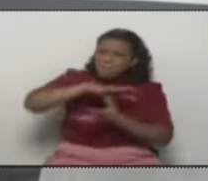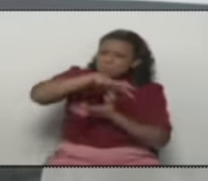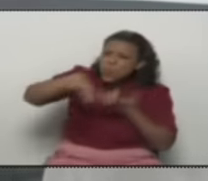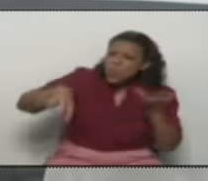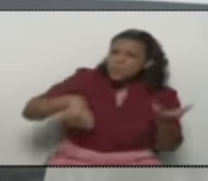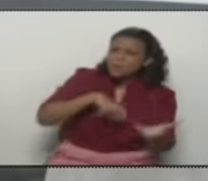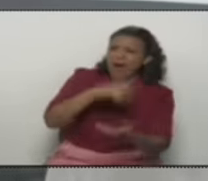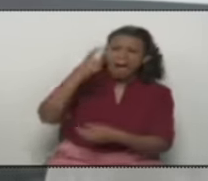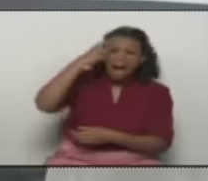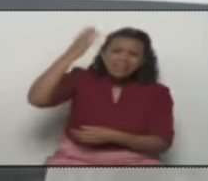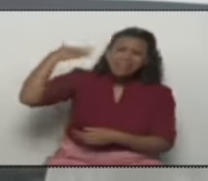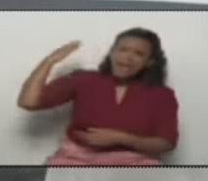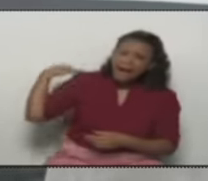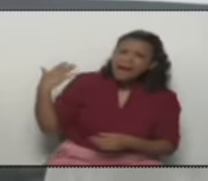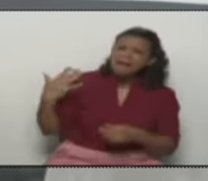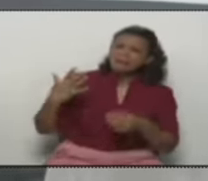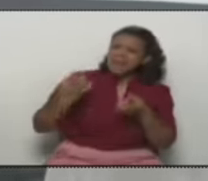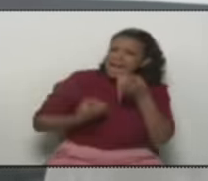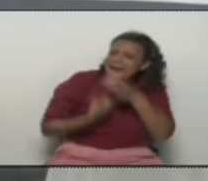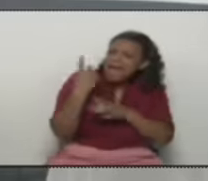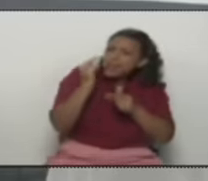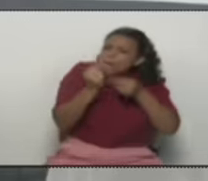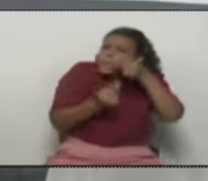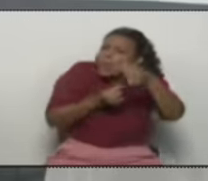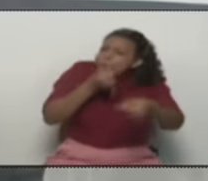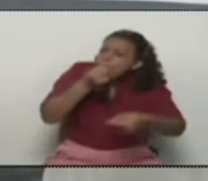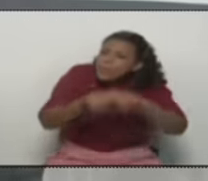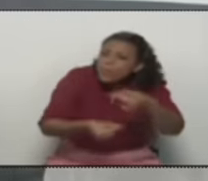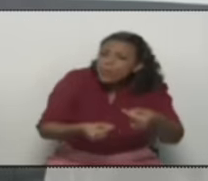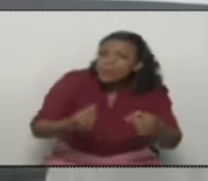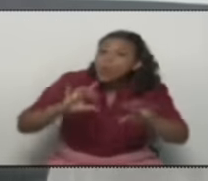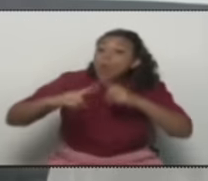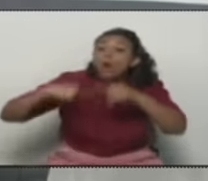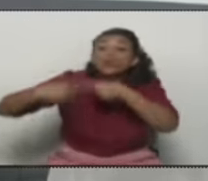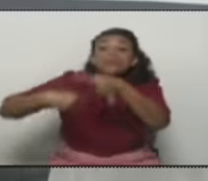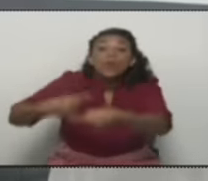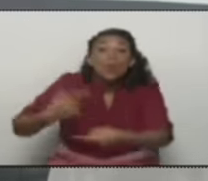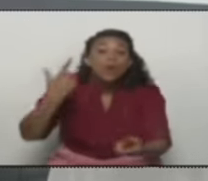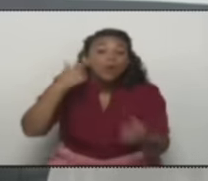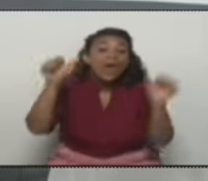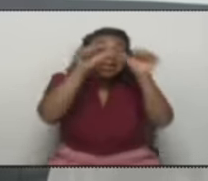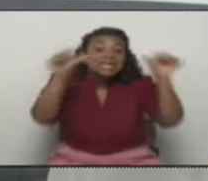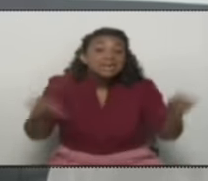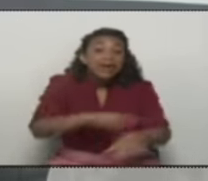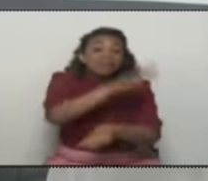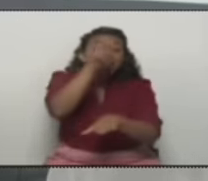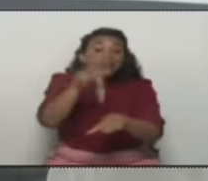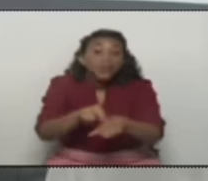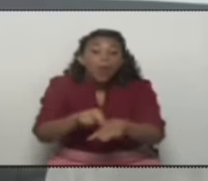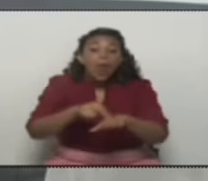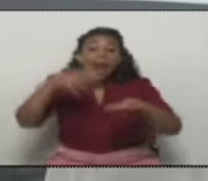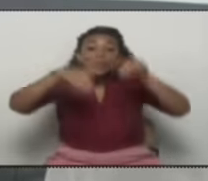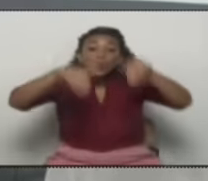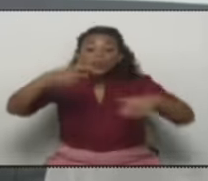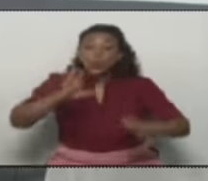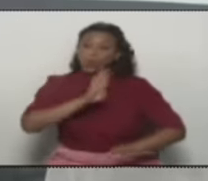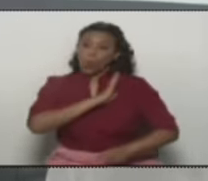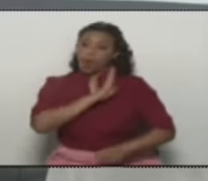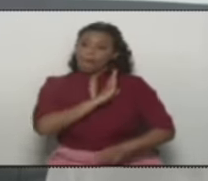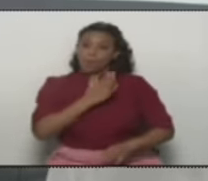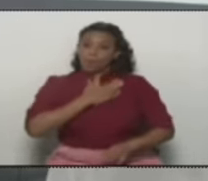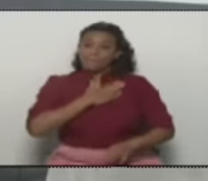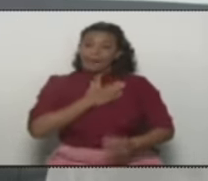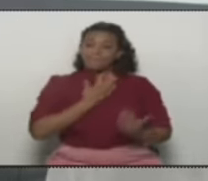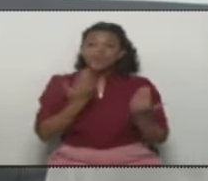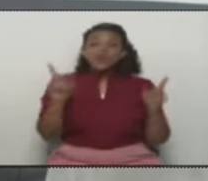pintaban, la percepción que estaban creando. Entonces decía, ¿cuál es la solución a eso? Vamos a crear un sistema nacional electoral nuestro,